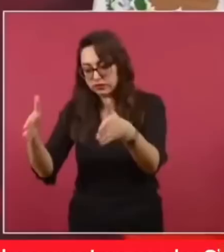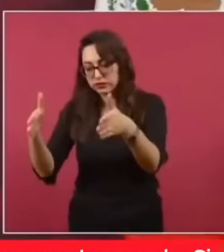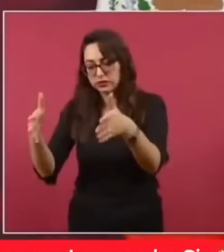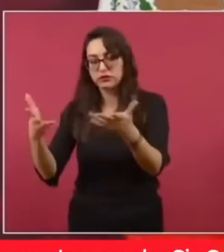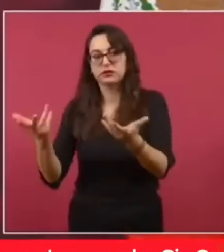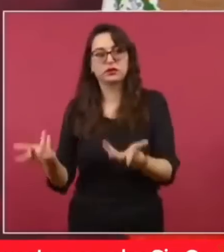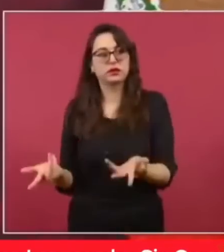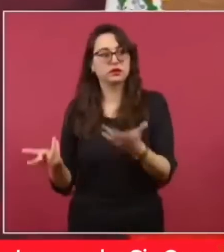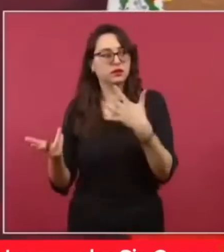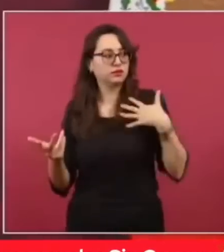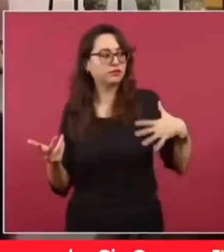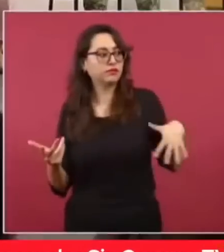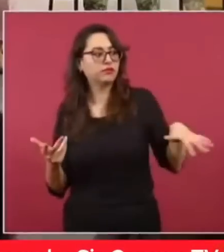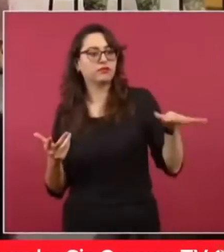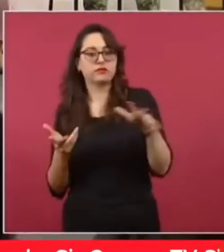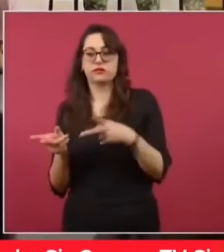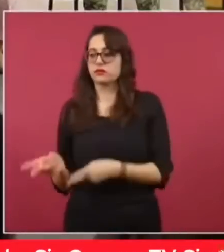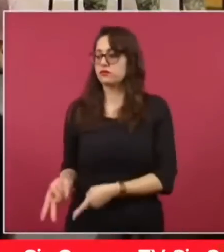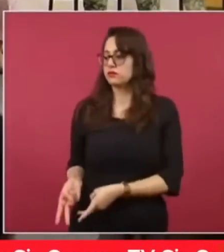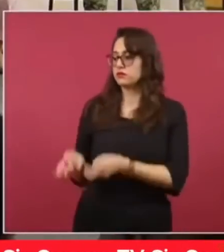que estaban